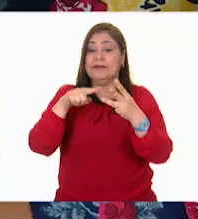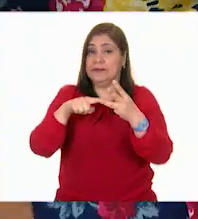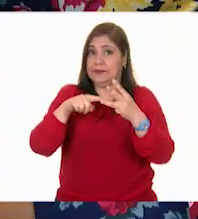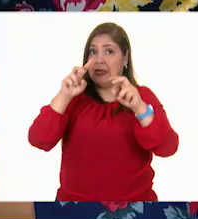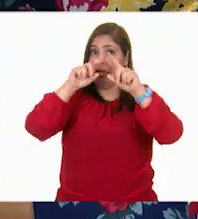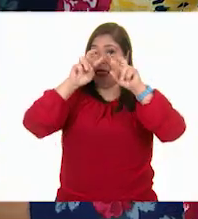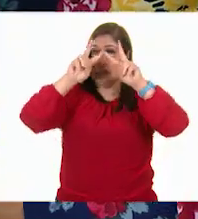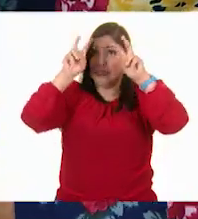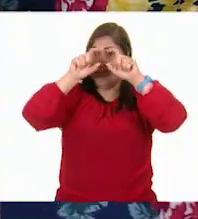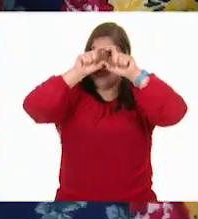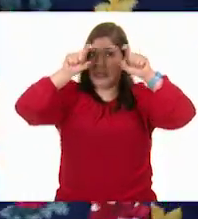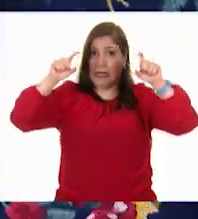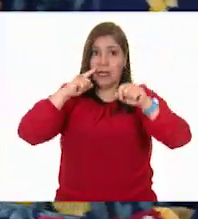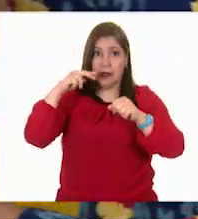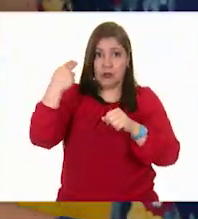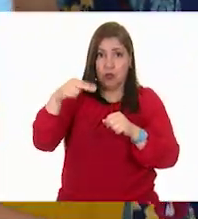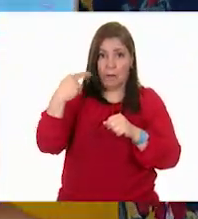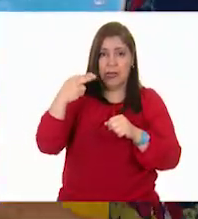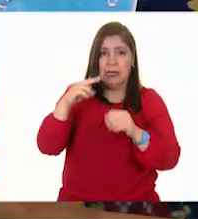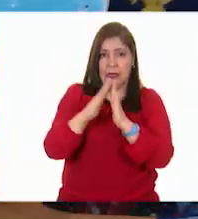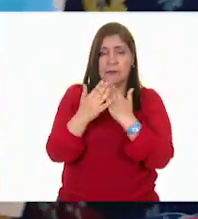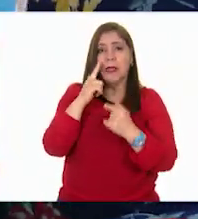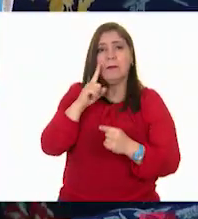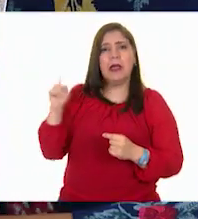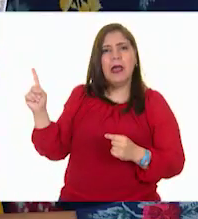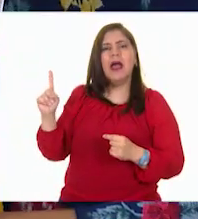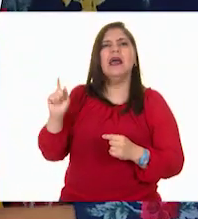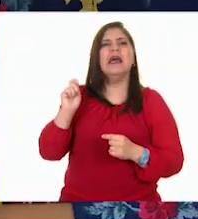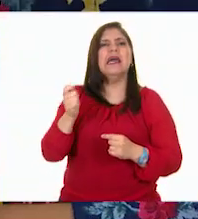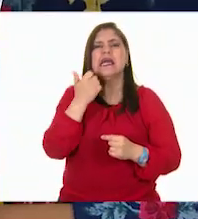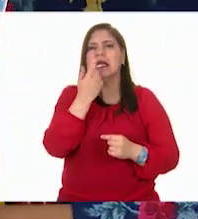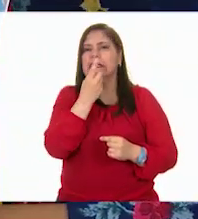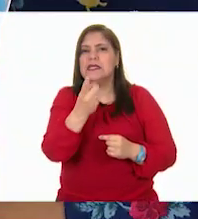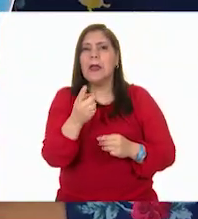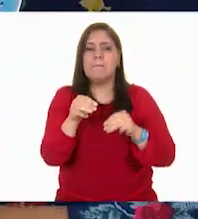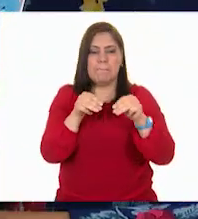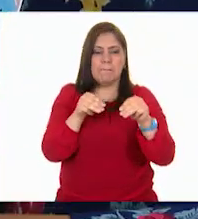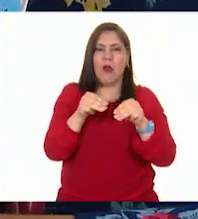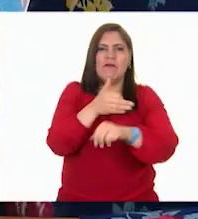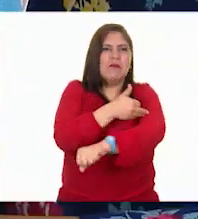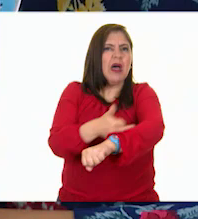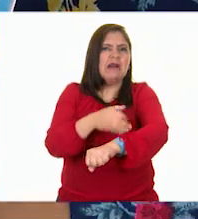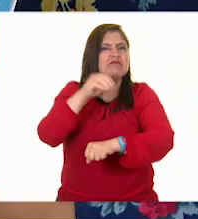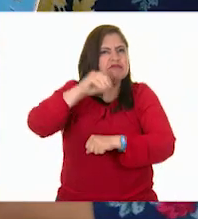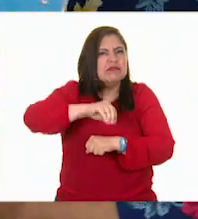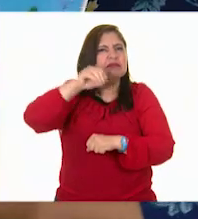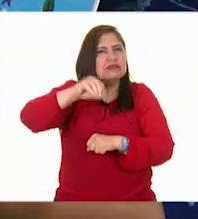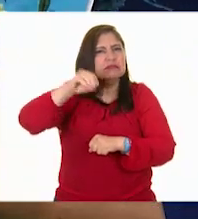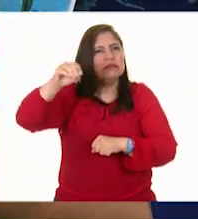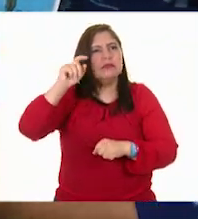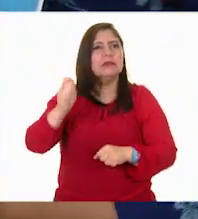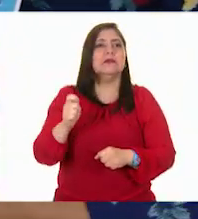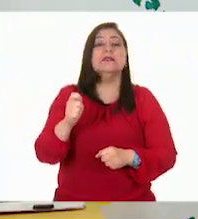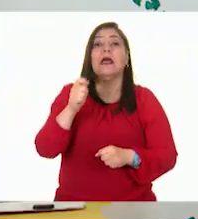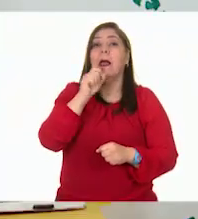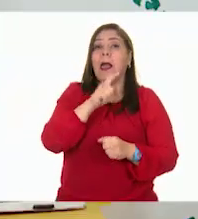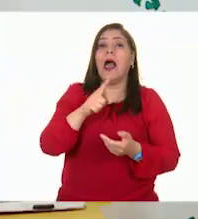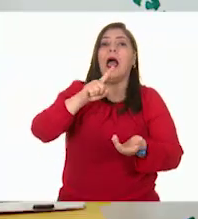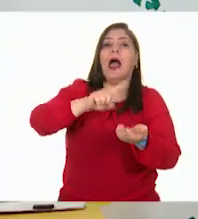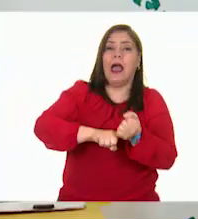libro nos habla de familias en movimiento. Y además tiene un